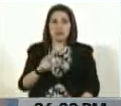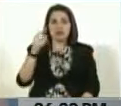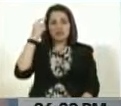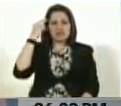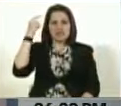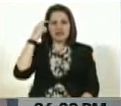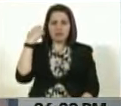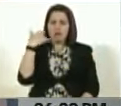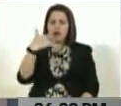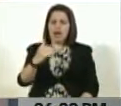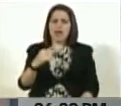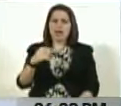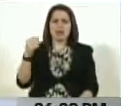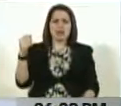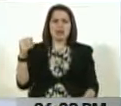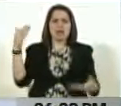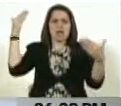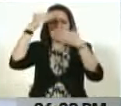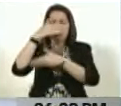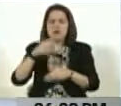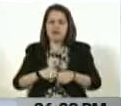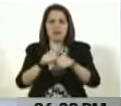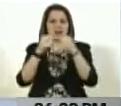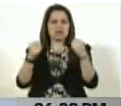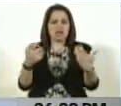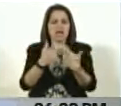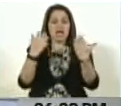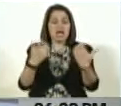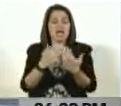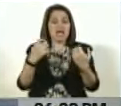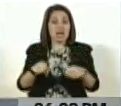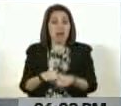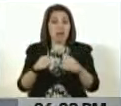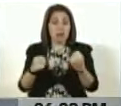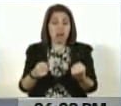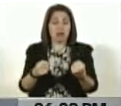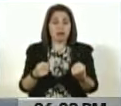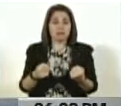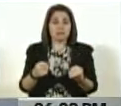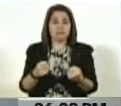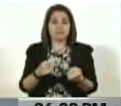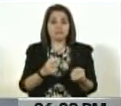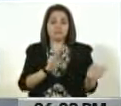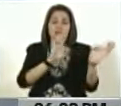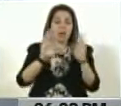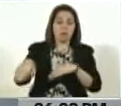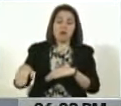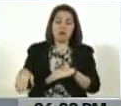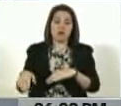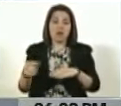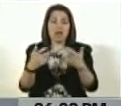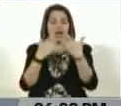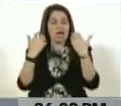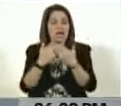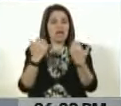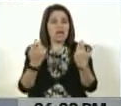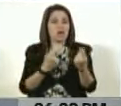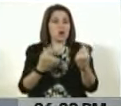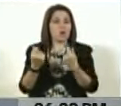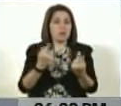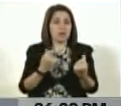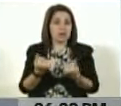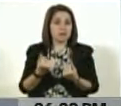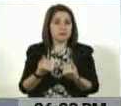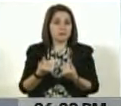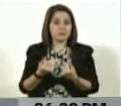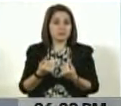que existe una mafia panadera. La guerra del pan, como le dice el presidente Maduro. Está plegada a la guerra económica y